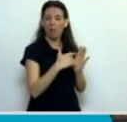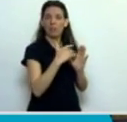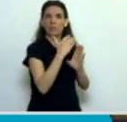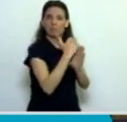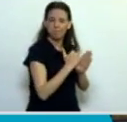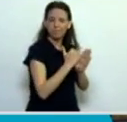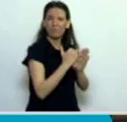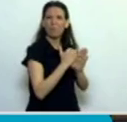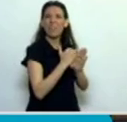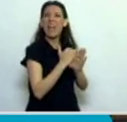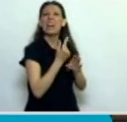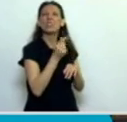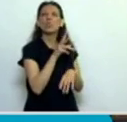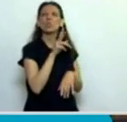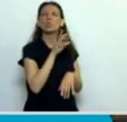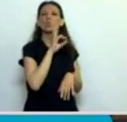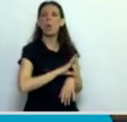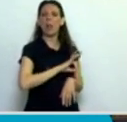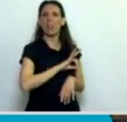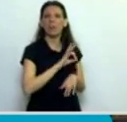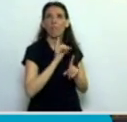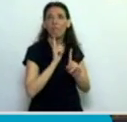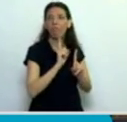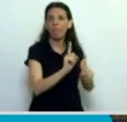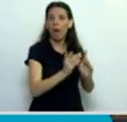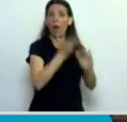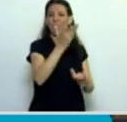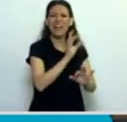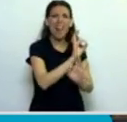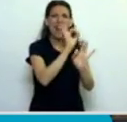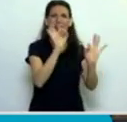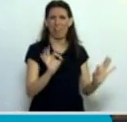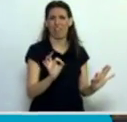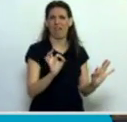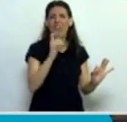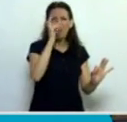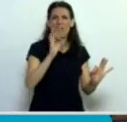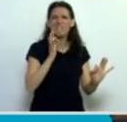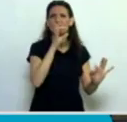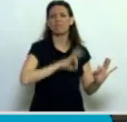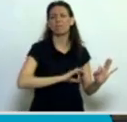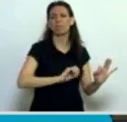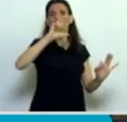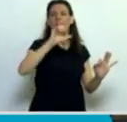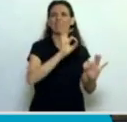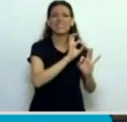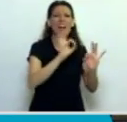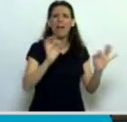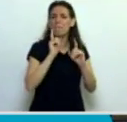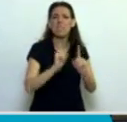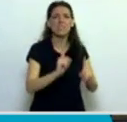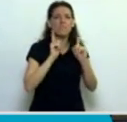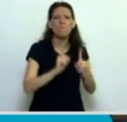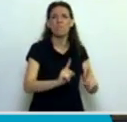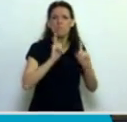ingresos congelados desde hacía más de una década. El sistema, a todas luces,